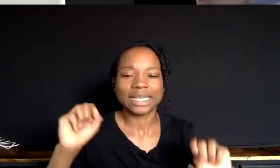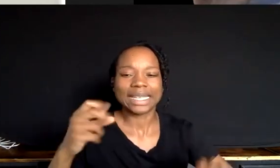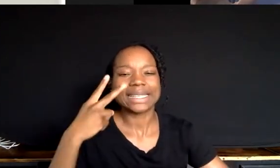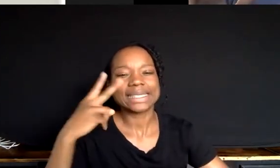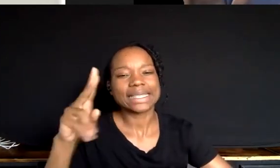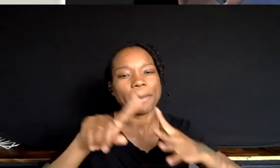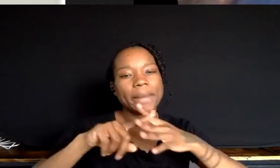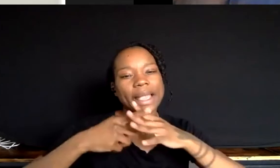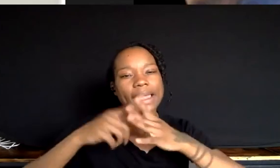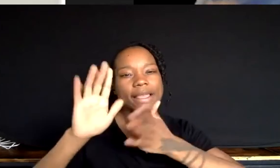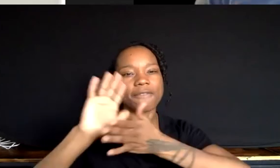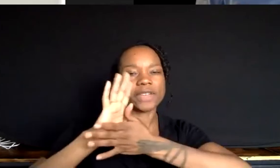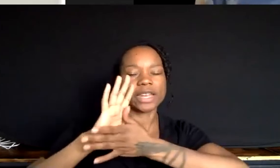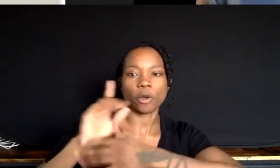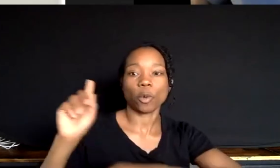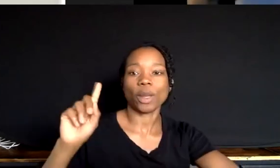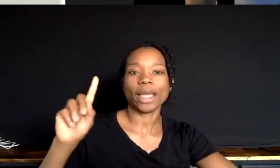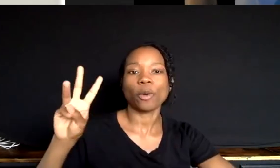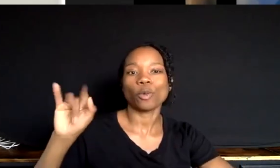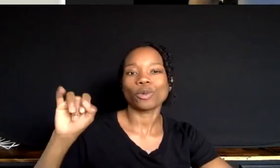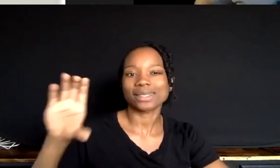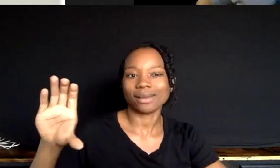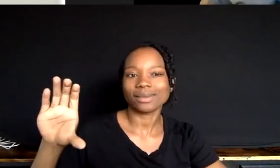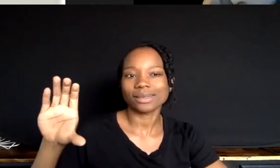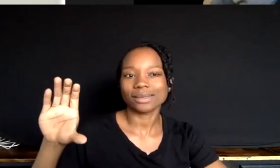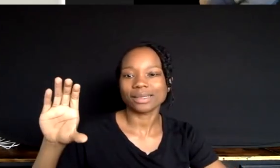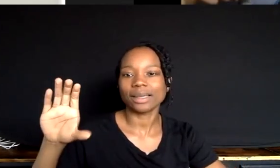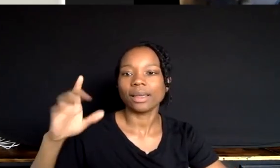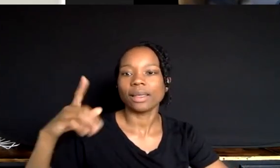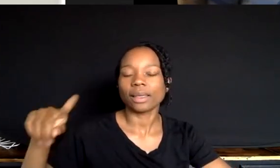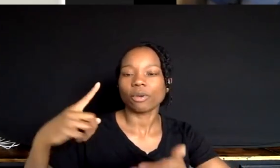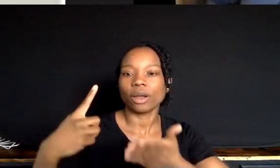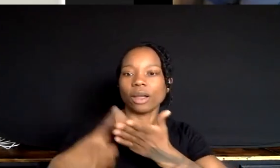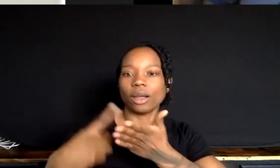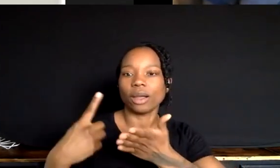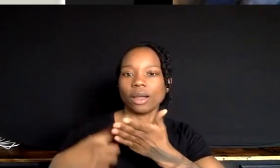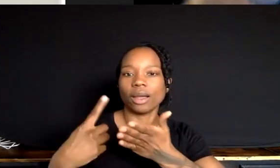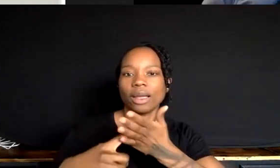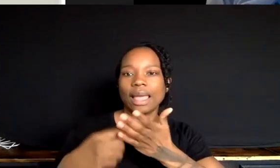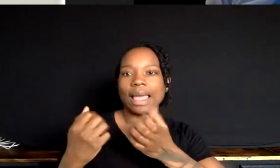Pueden ver al comienzo del video, esto fue en Wisconsin, y estaban hablando sobre